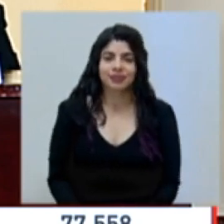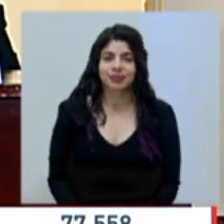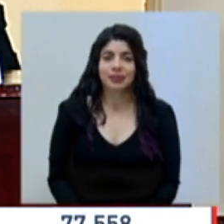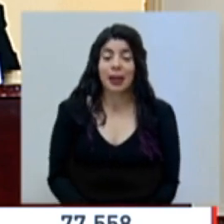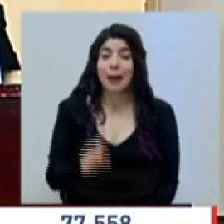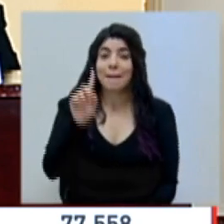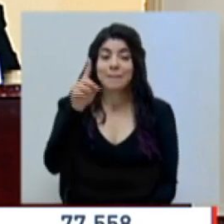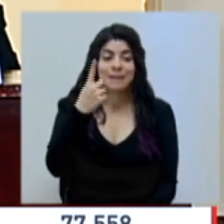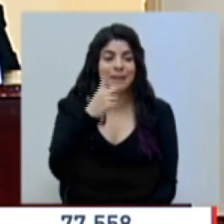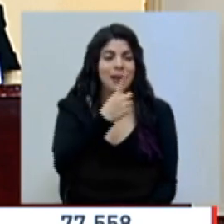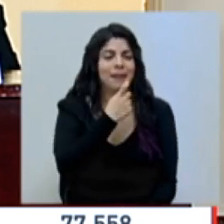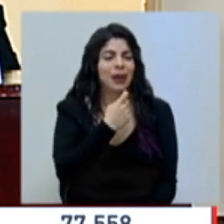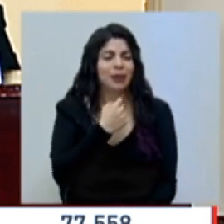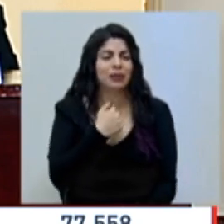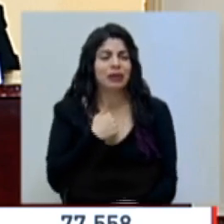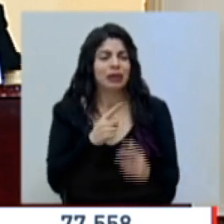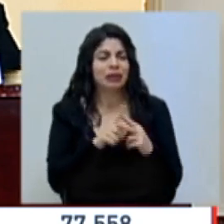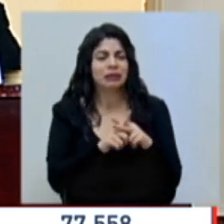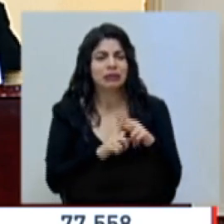La primera se me escapó.